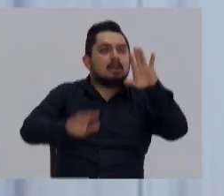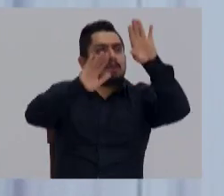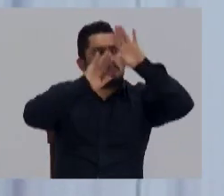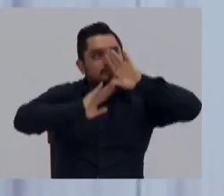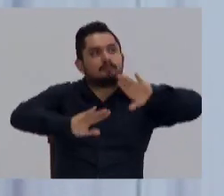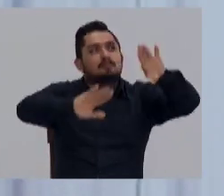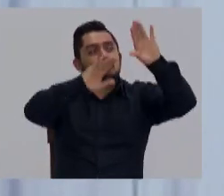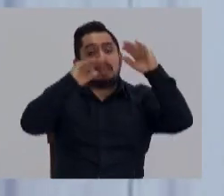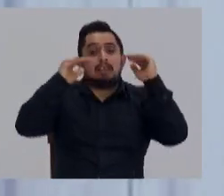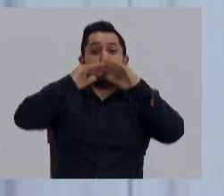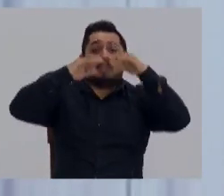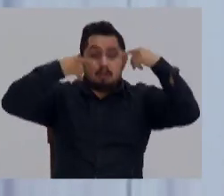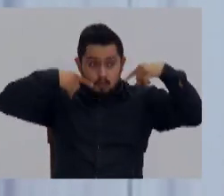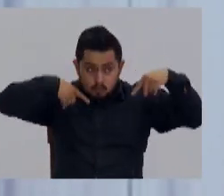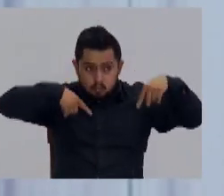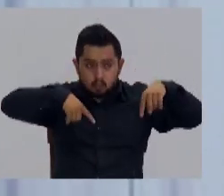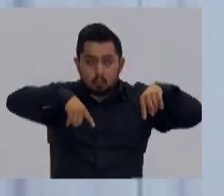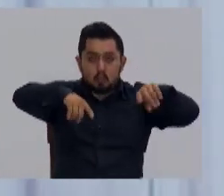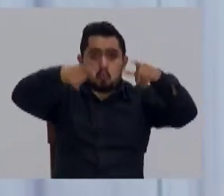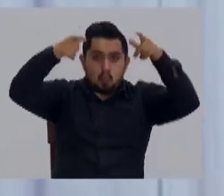y reinaremos con Él